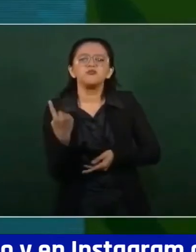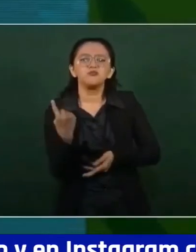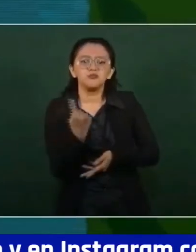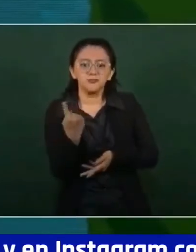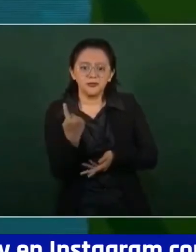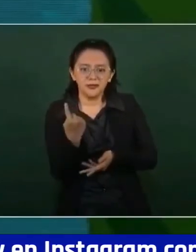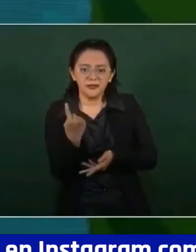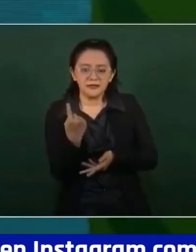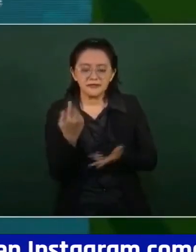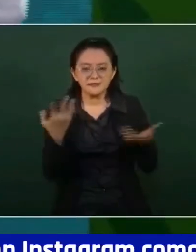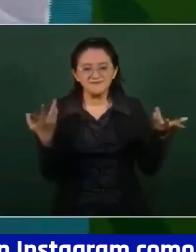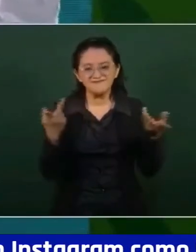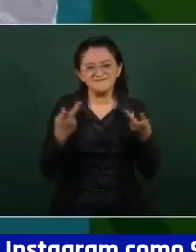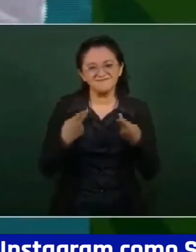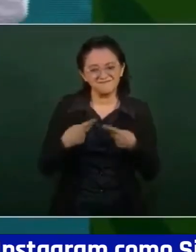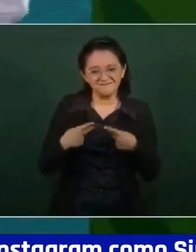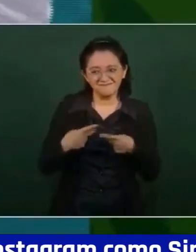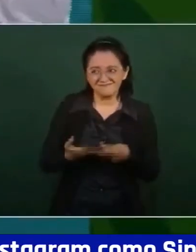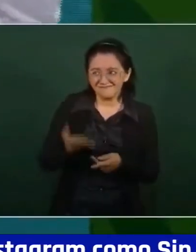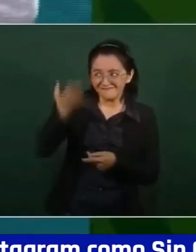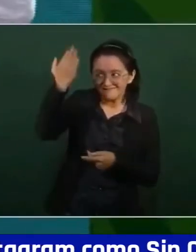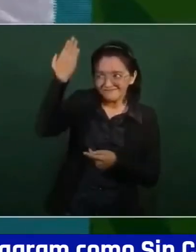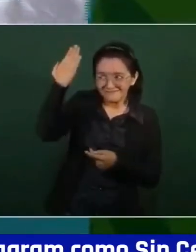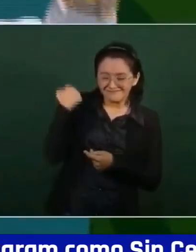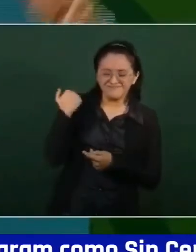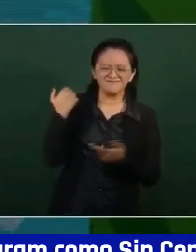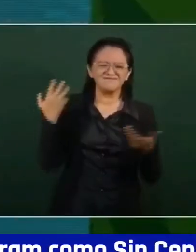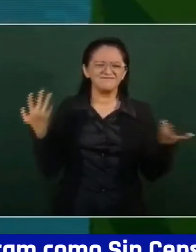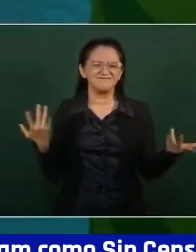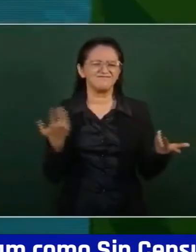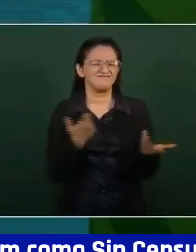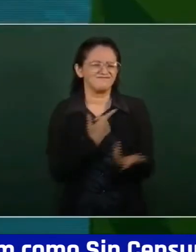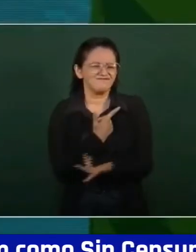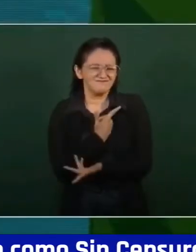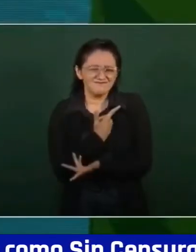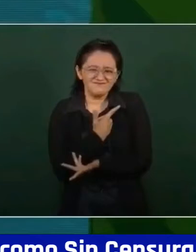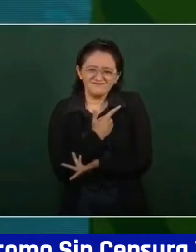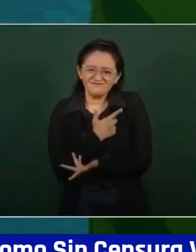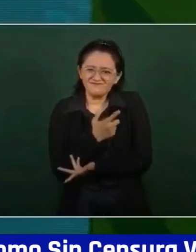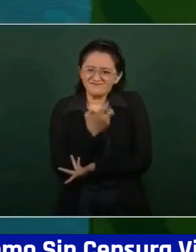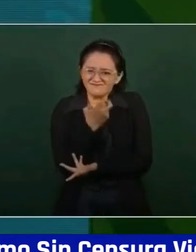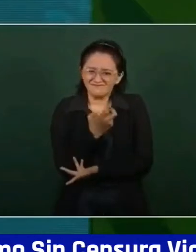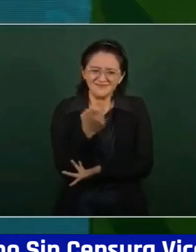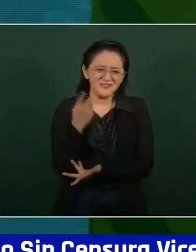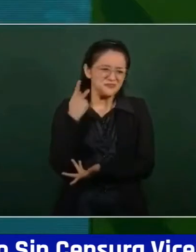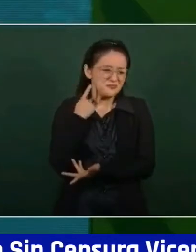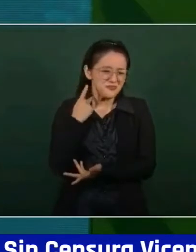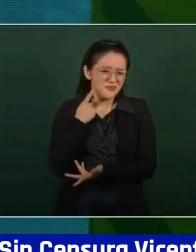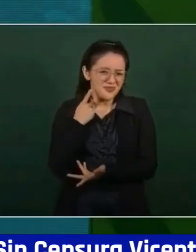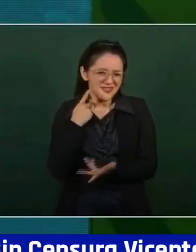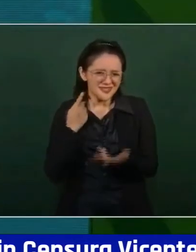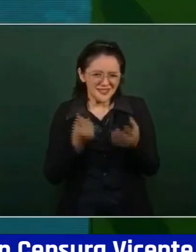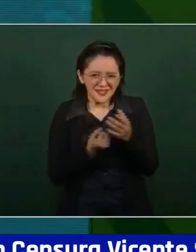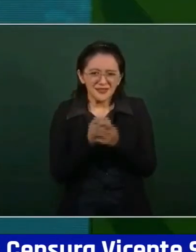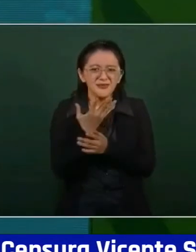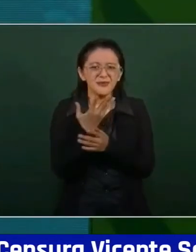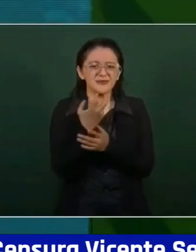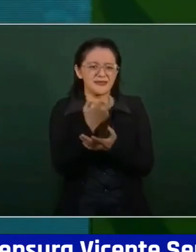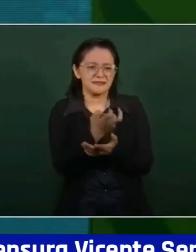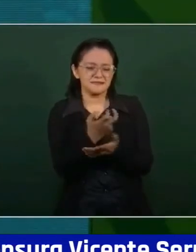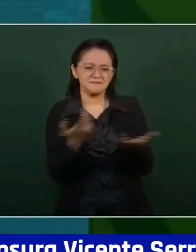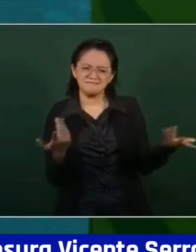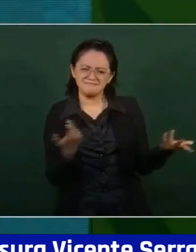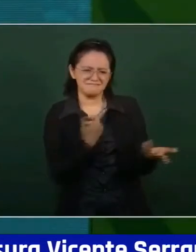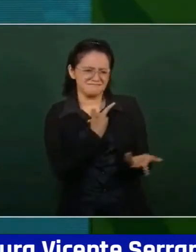Porque a los conservadores de entonces no les gustó la política popular y patriótica del general